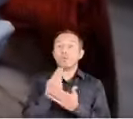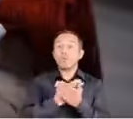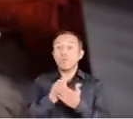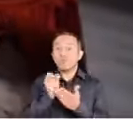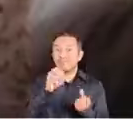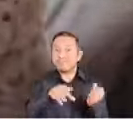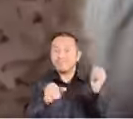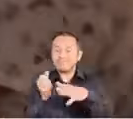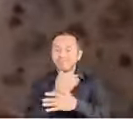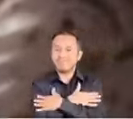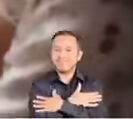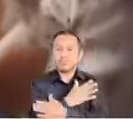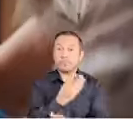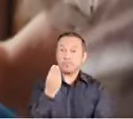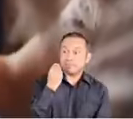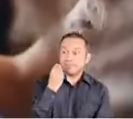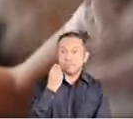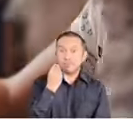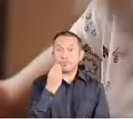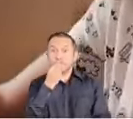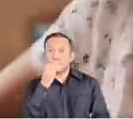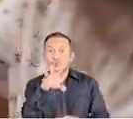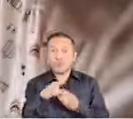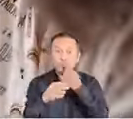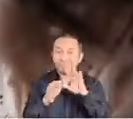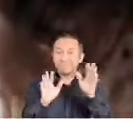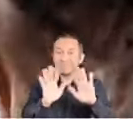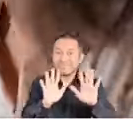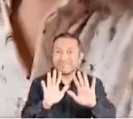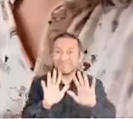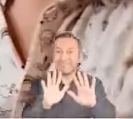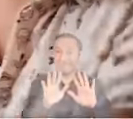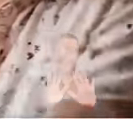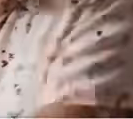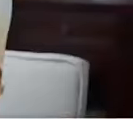así. Besarnos de lejos.